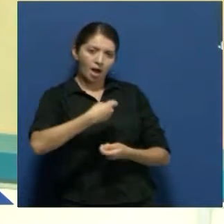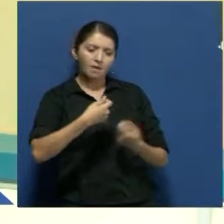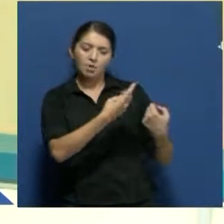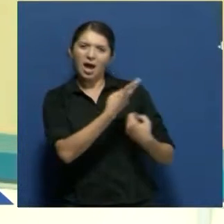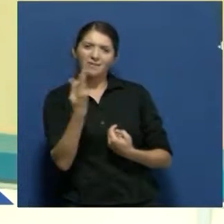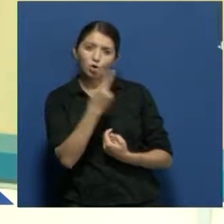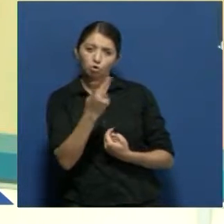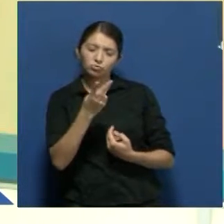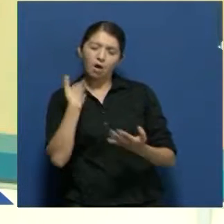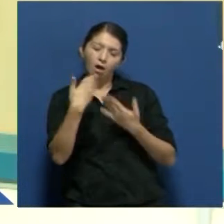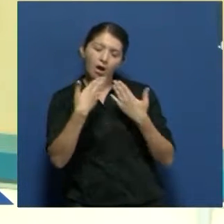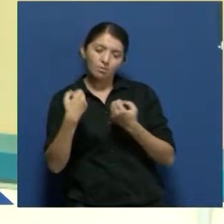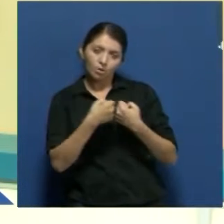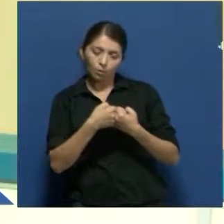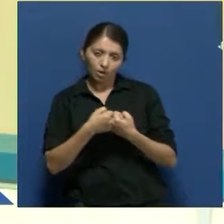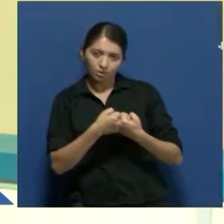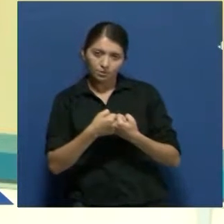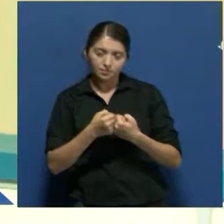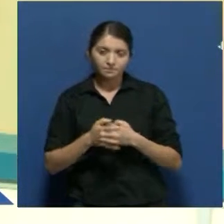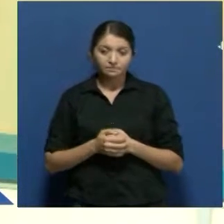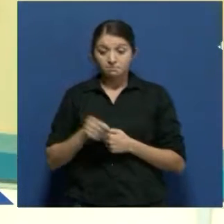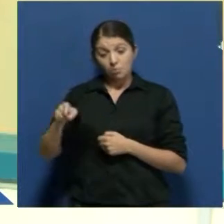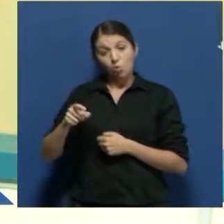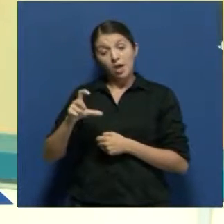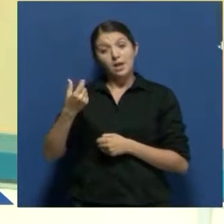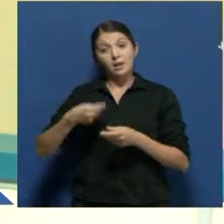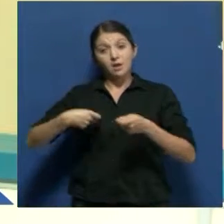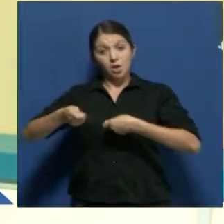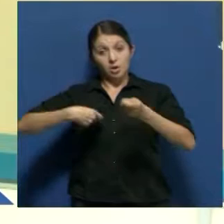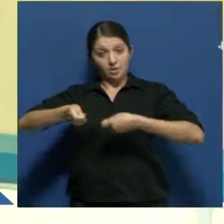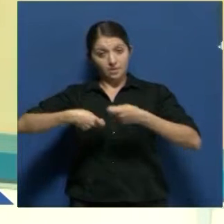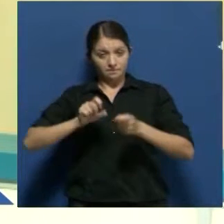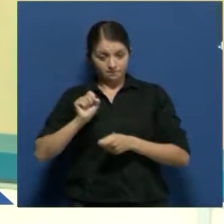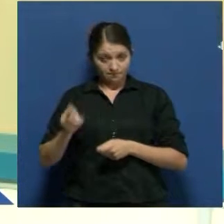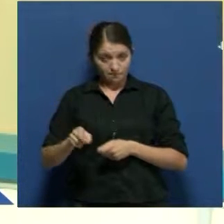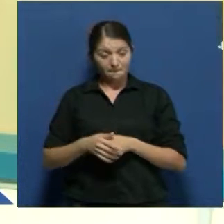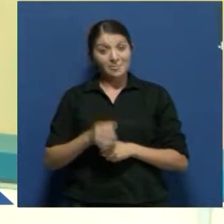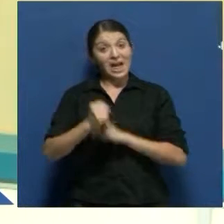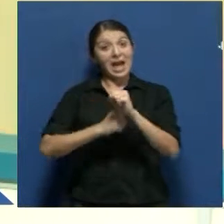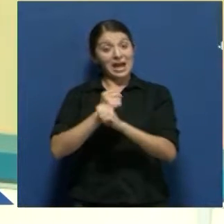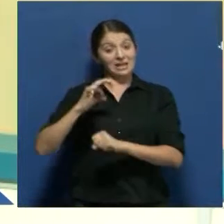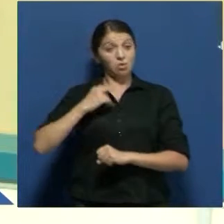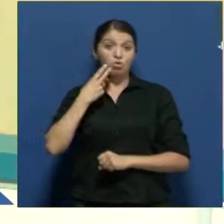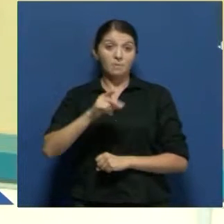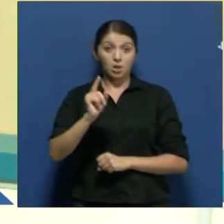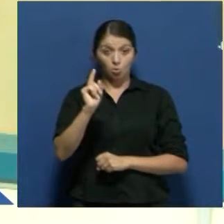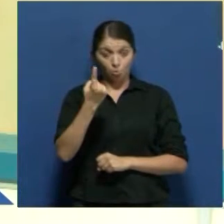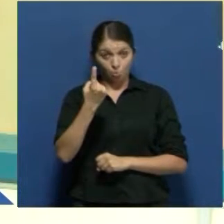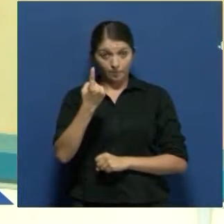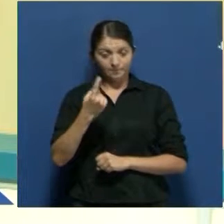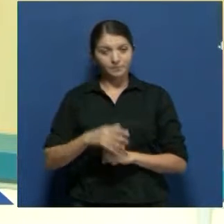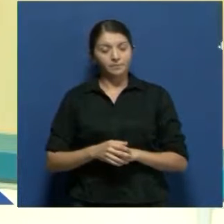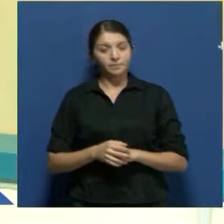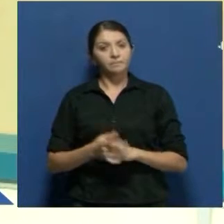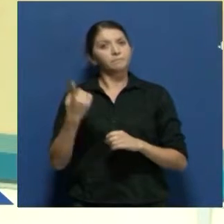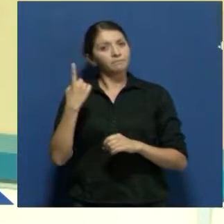grupo empresario que era el concesionario del Correo Argentino hasta el año 2001, la idea era